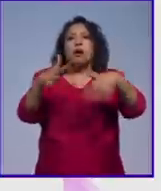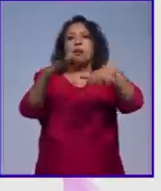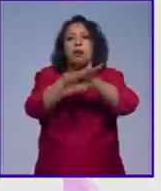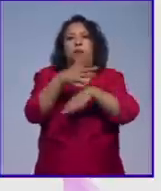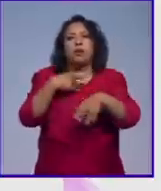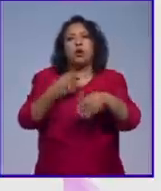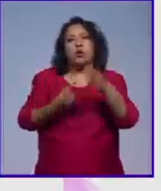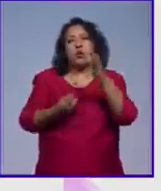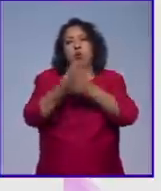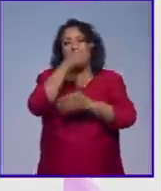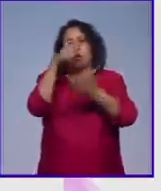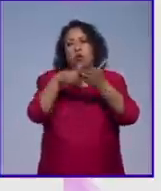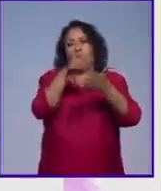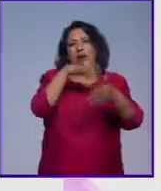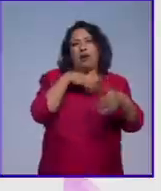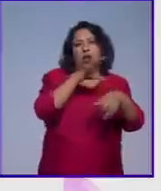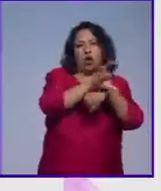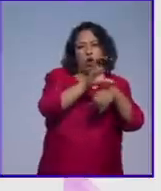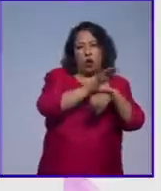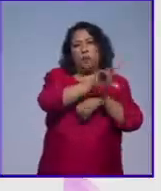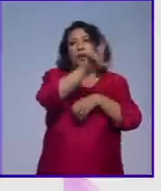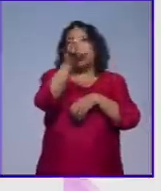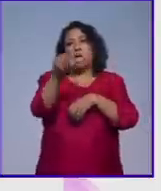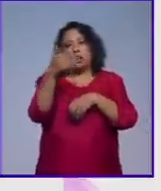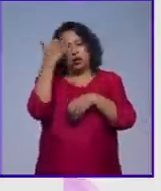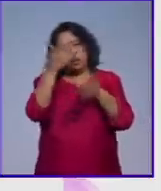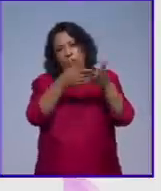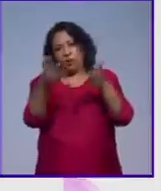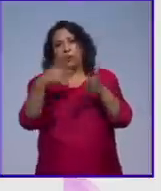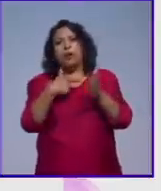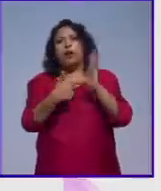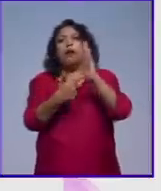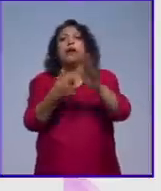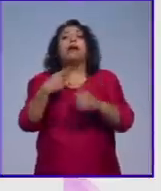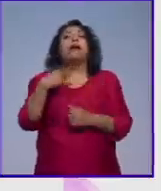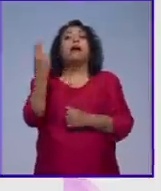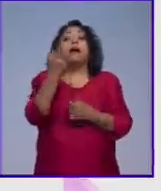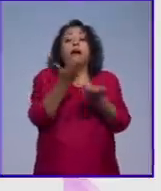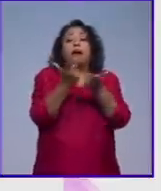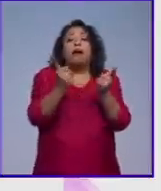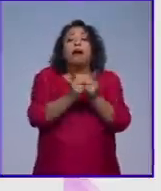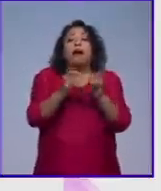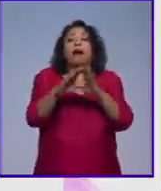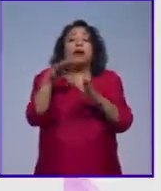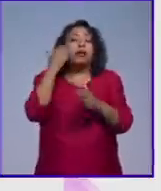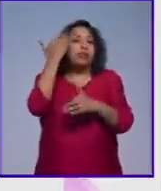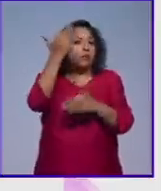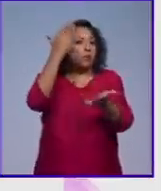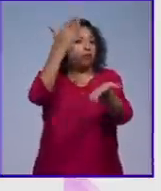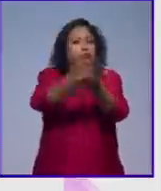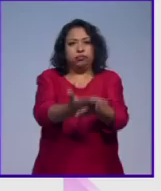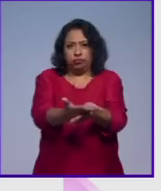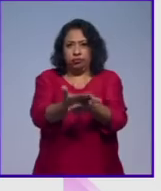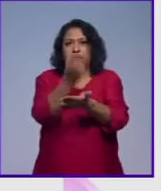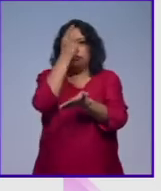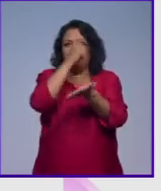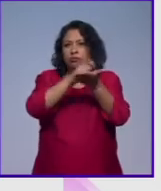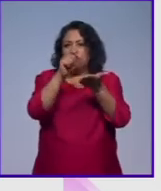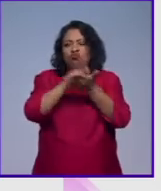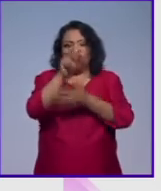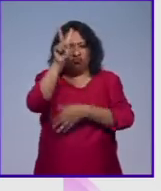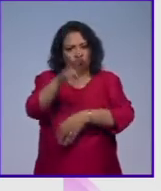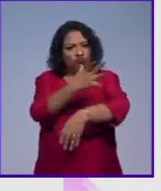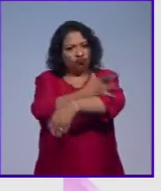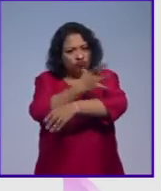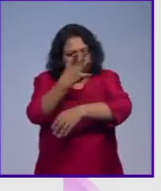Estrenada en Colombia y con temporadas previas, esta es una obra acerca de la necesidad colectiva por frenar el tiempo, escrita de forma